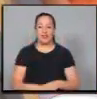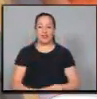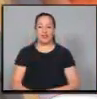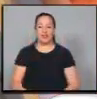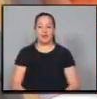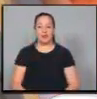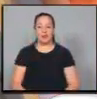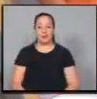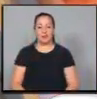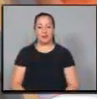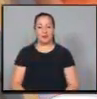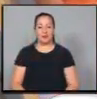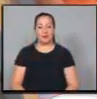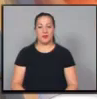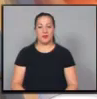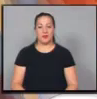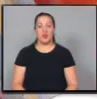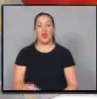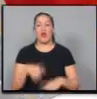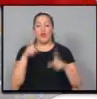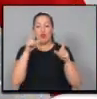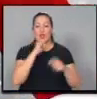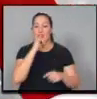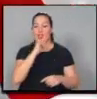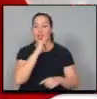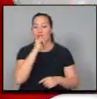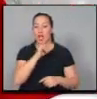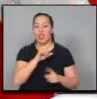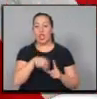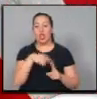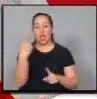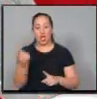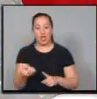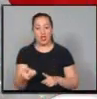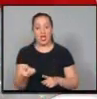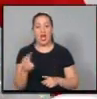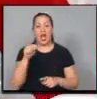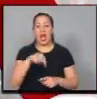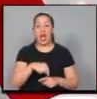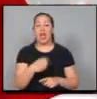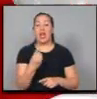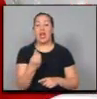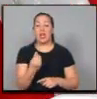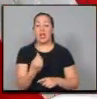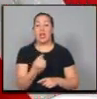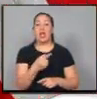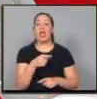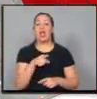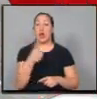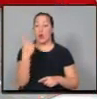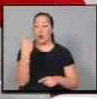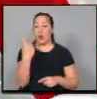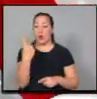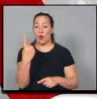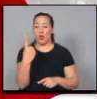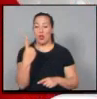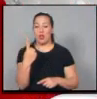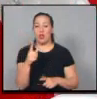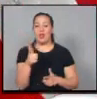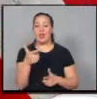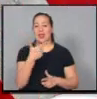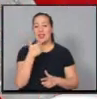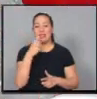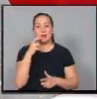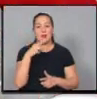Vamos con otra foto. Estas son fotos que les estoy comentando yo, que esta es otra que se publicó. Y ahora está solito, con 1, 2, está 3, Silvina ahí. Con la del